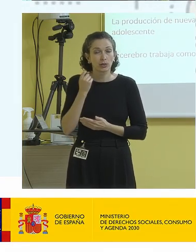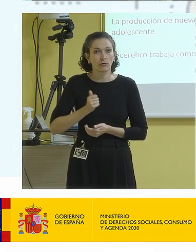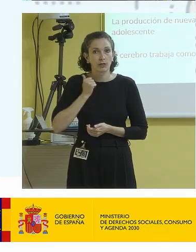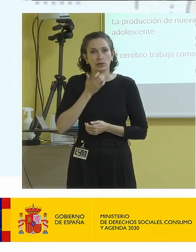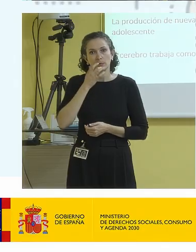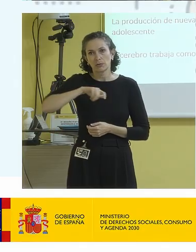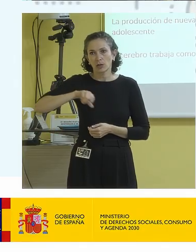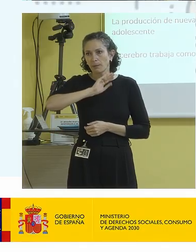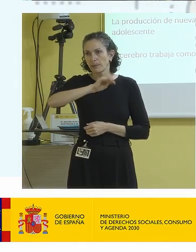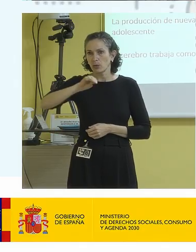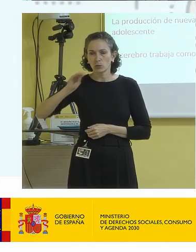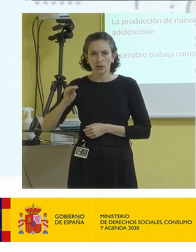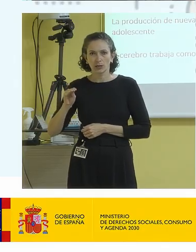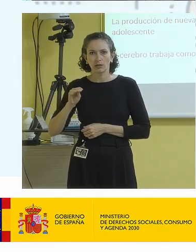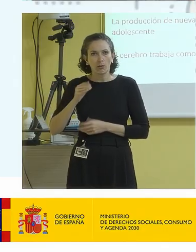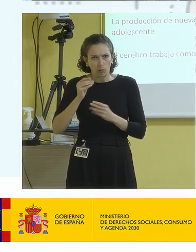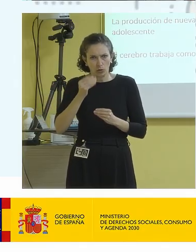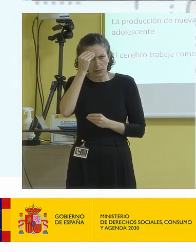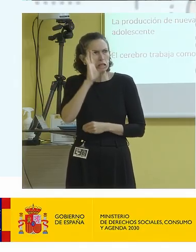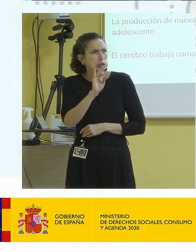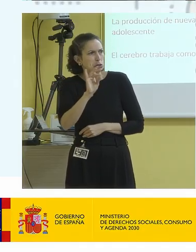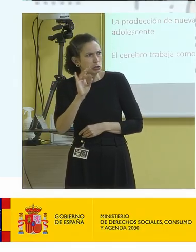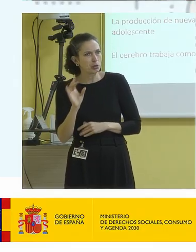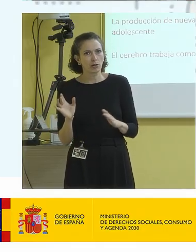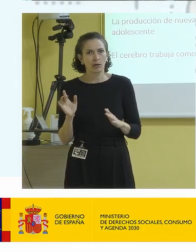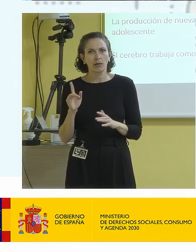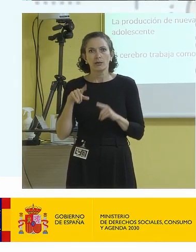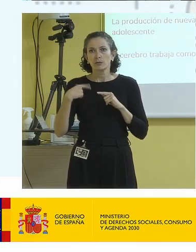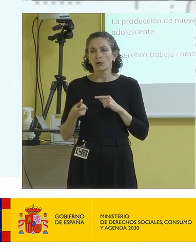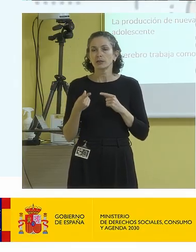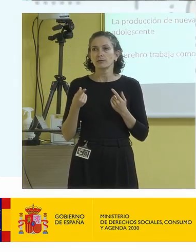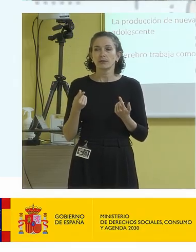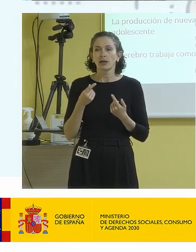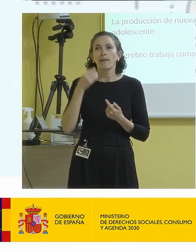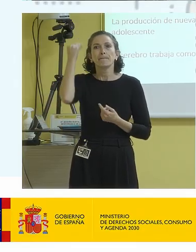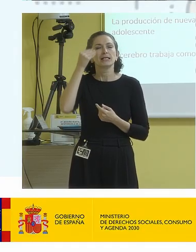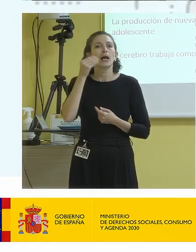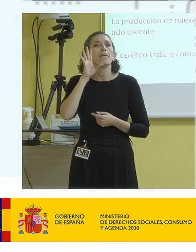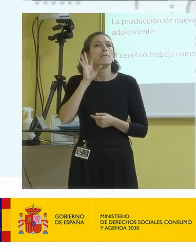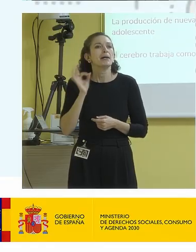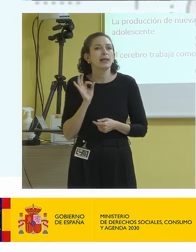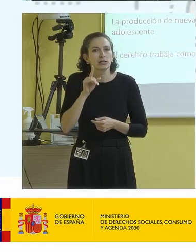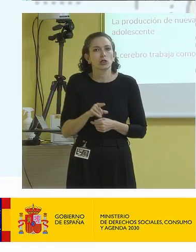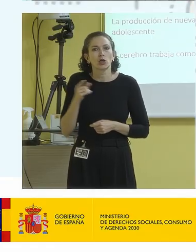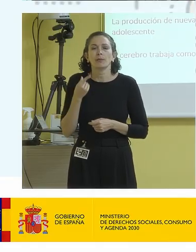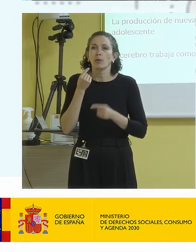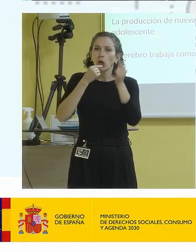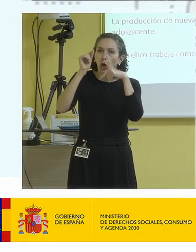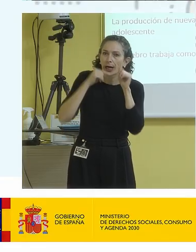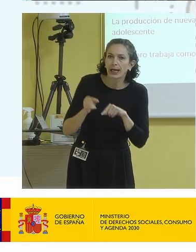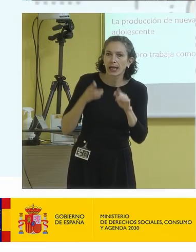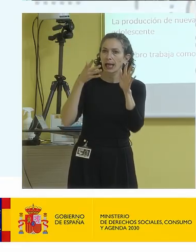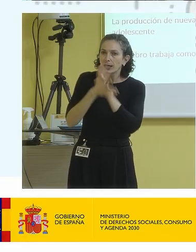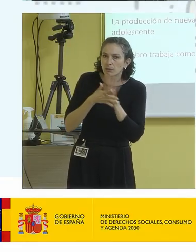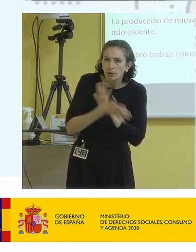a la gente, resulta que muchos lo piensan de esa manera. Y luego a partir de ahí, ya no es el hecho de que lo pienses o no, se corrige, se explica, se pueden dar